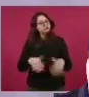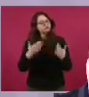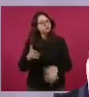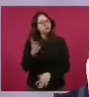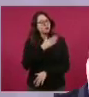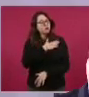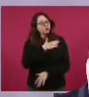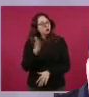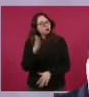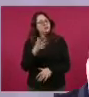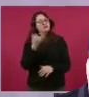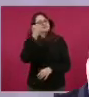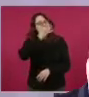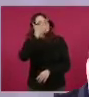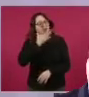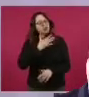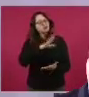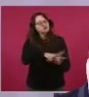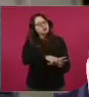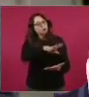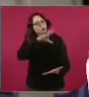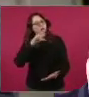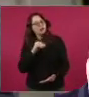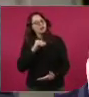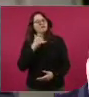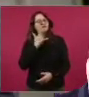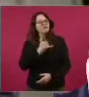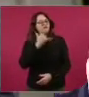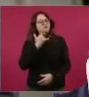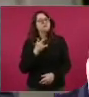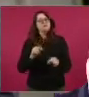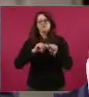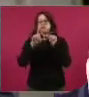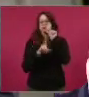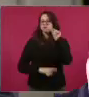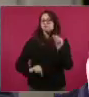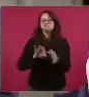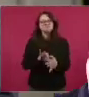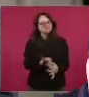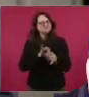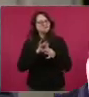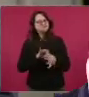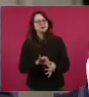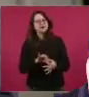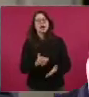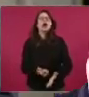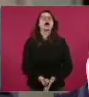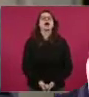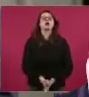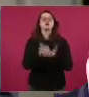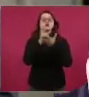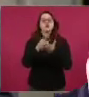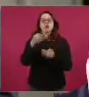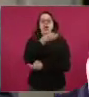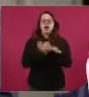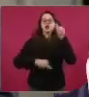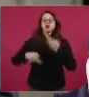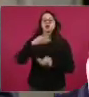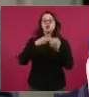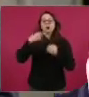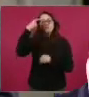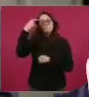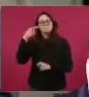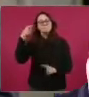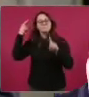patriotismo. Y que su ejemplo, compañeras y compañeros, ayude a construir, a